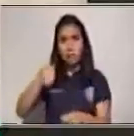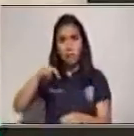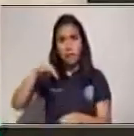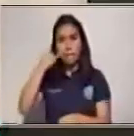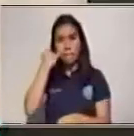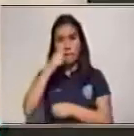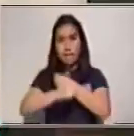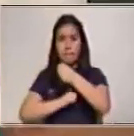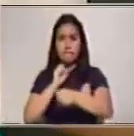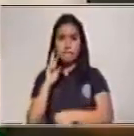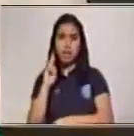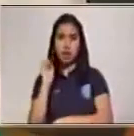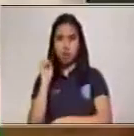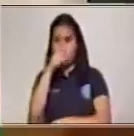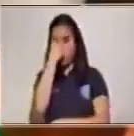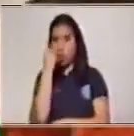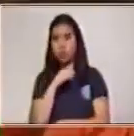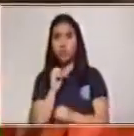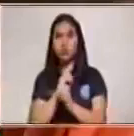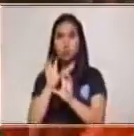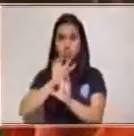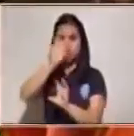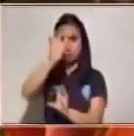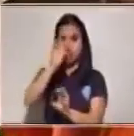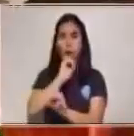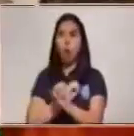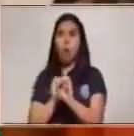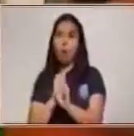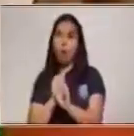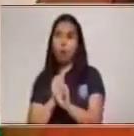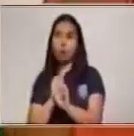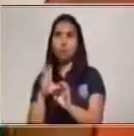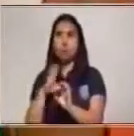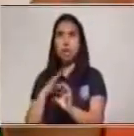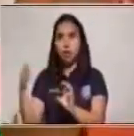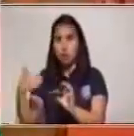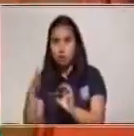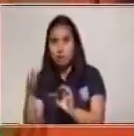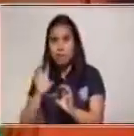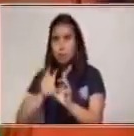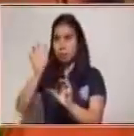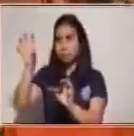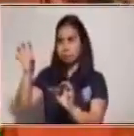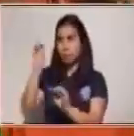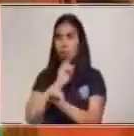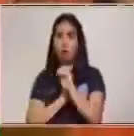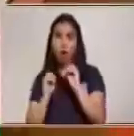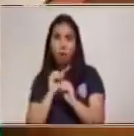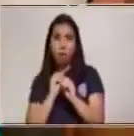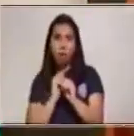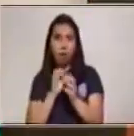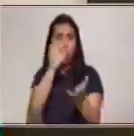y los anfibios. Observa cómo colocamos. Esta es una idea general. ¿Sí?